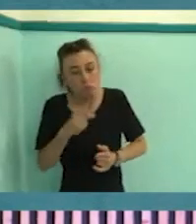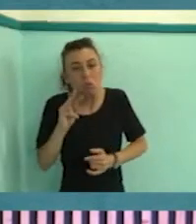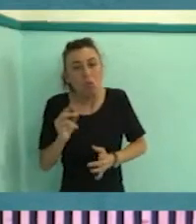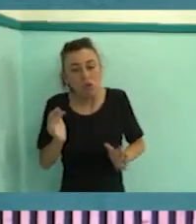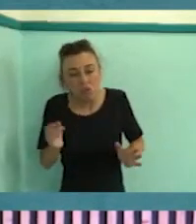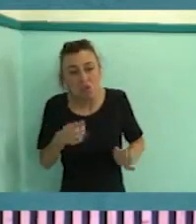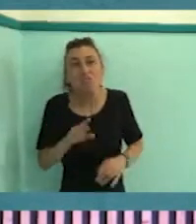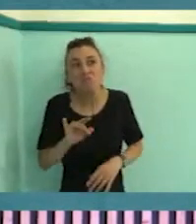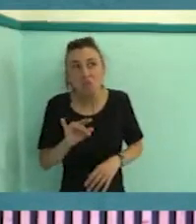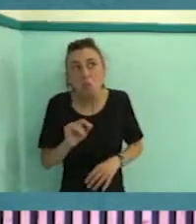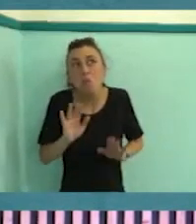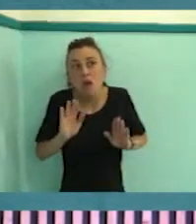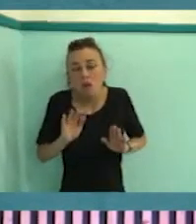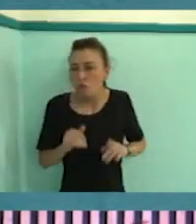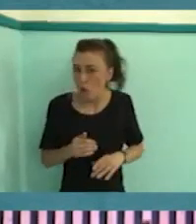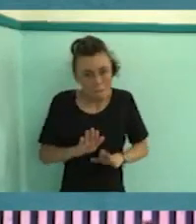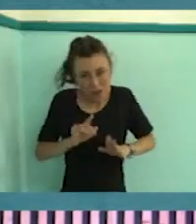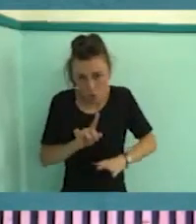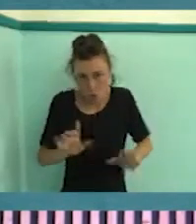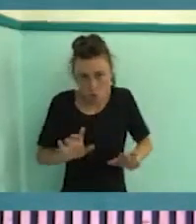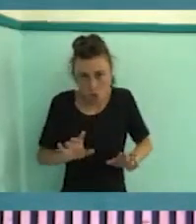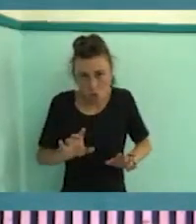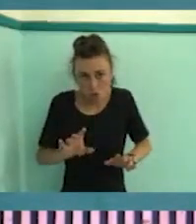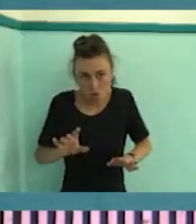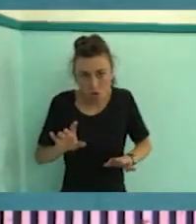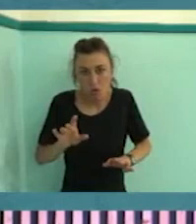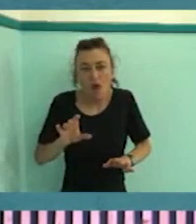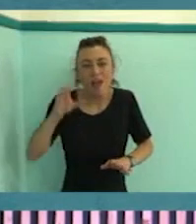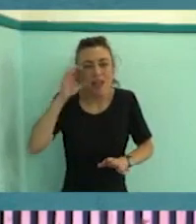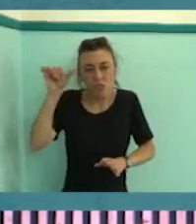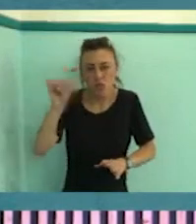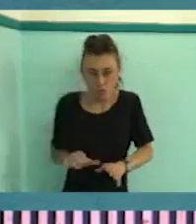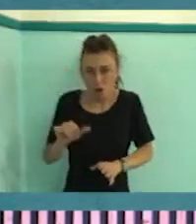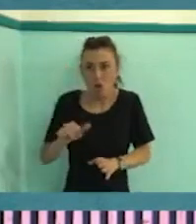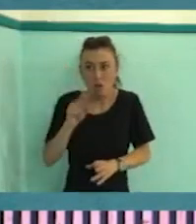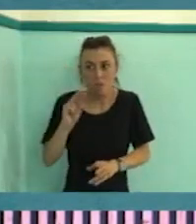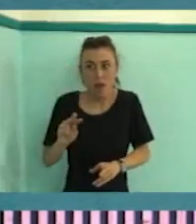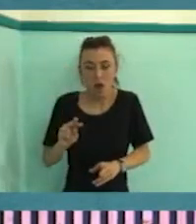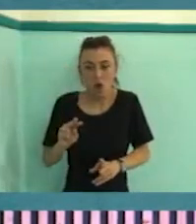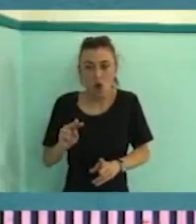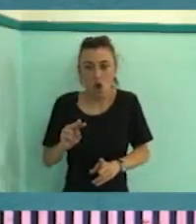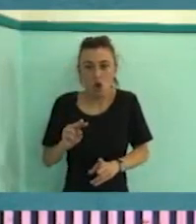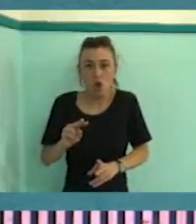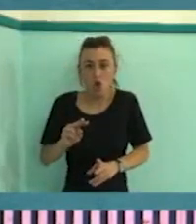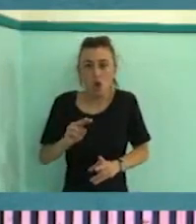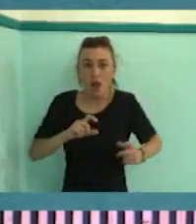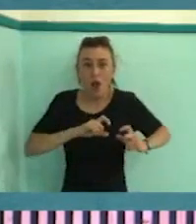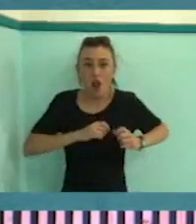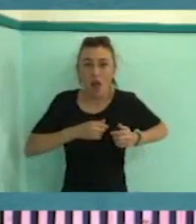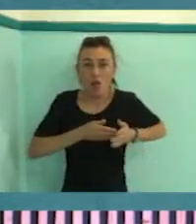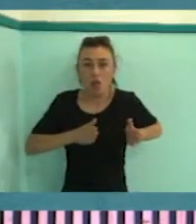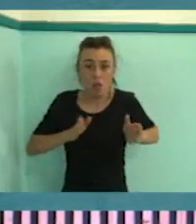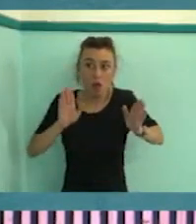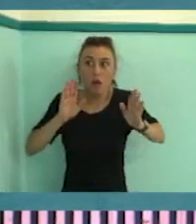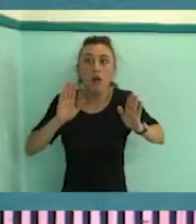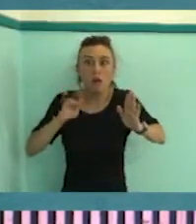pero no hay peros eh escuchadlo y vlos con con con apertura de corazón hay también más vídeos en en en mi Instagram